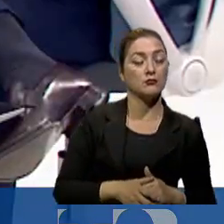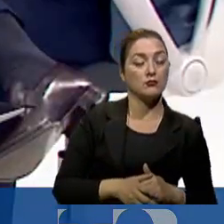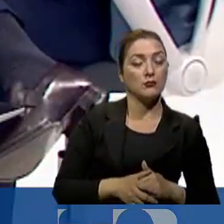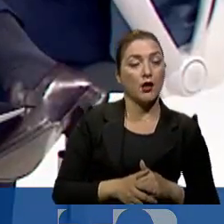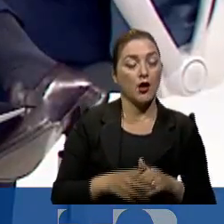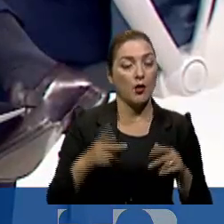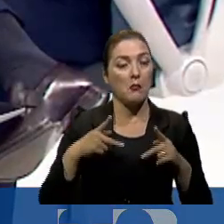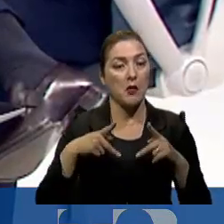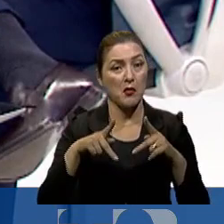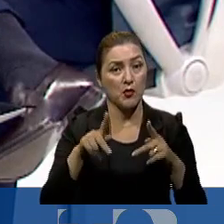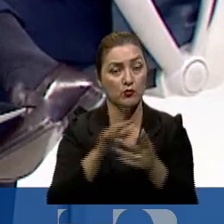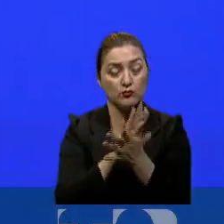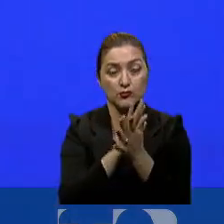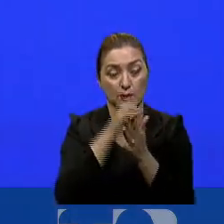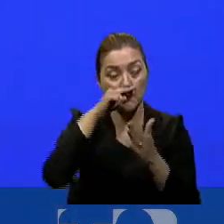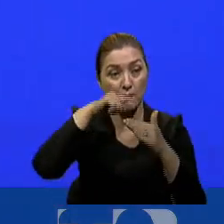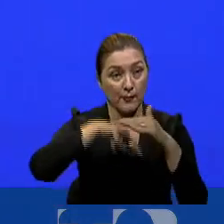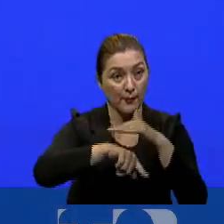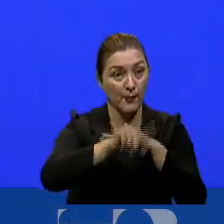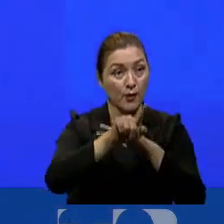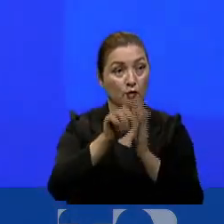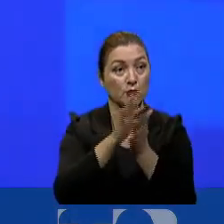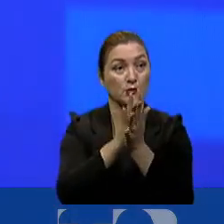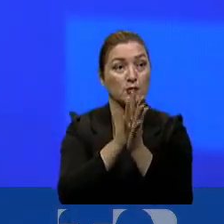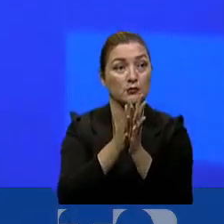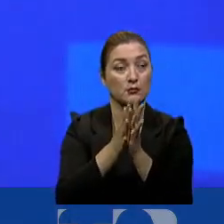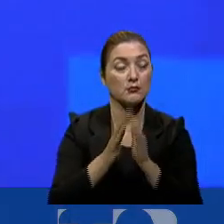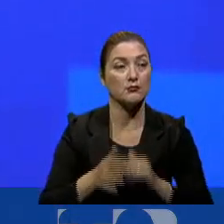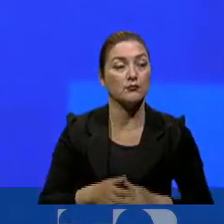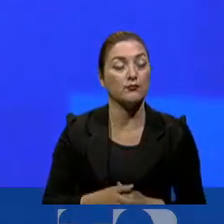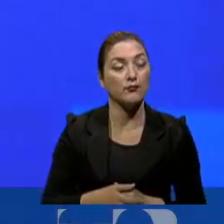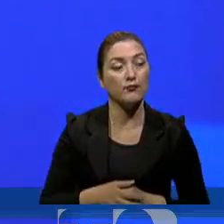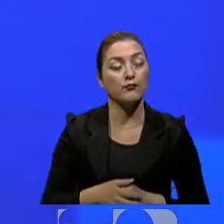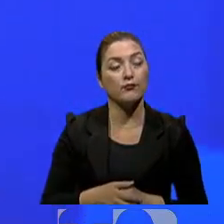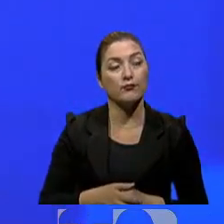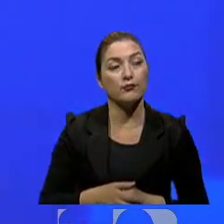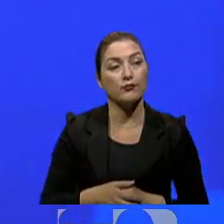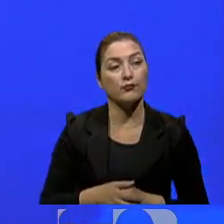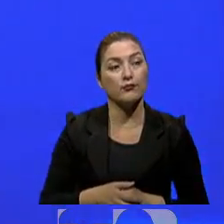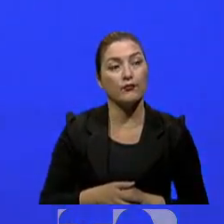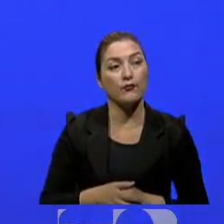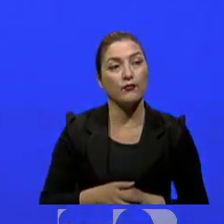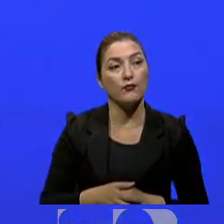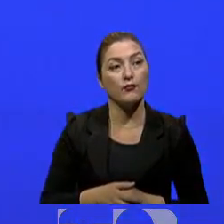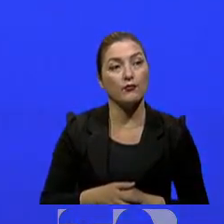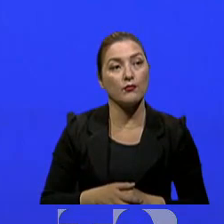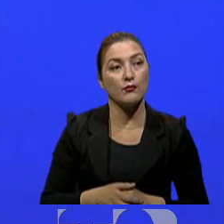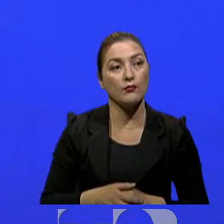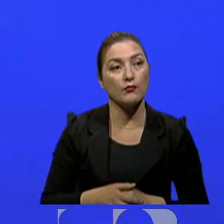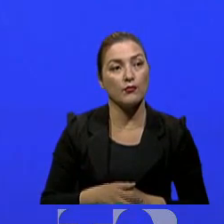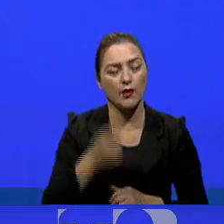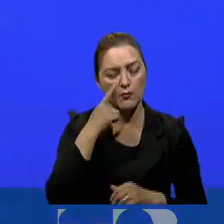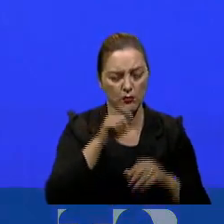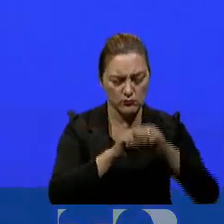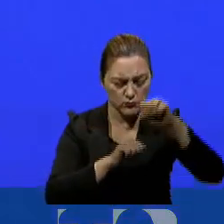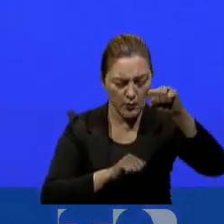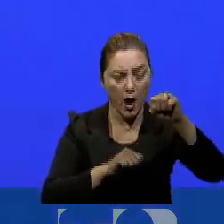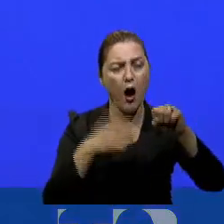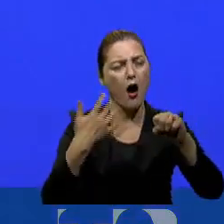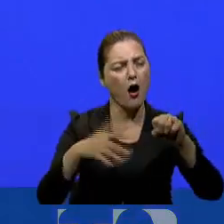ni permitiremos injerencia de ninguna naturaleza. Hemos logrado identificar